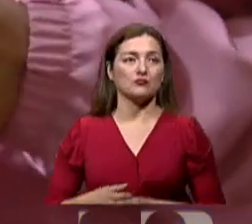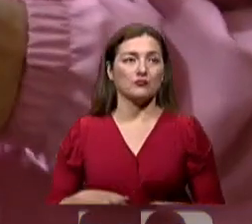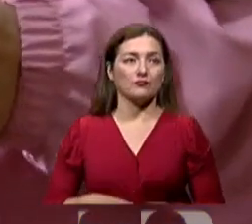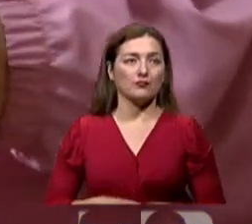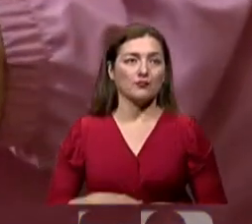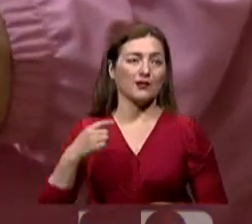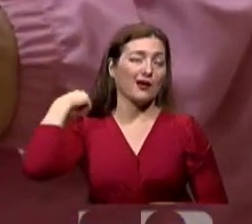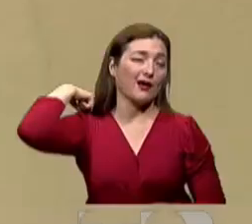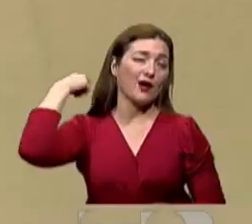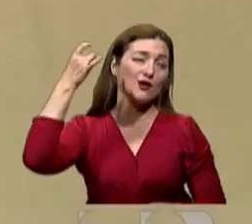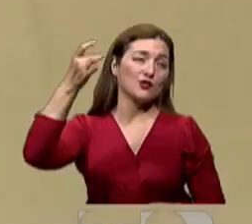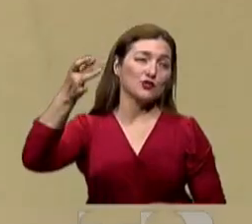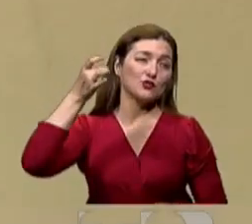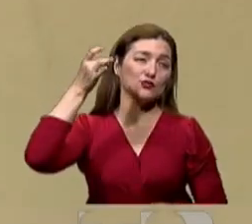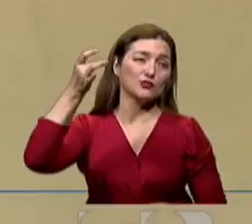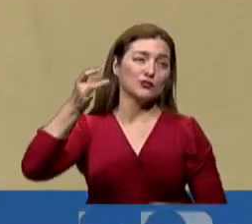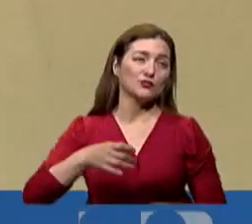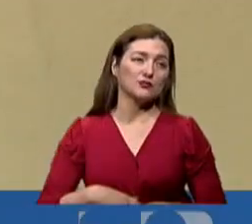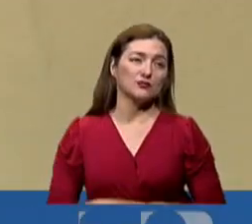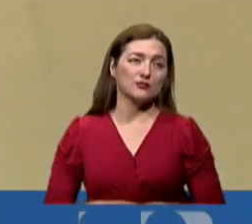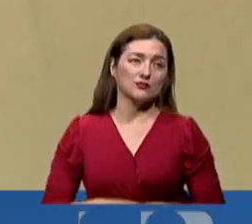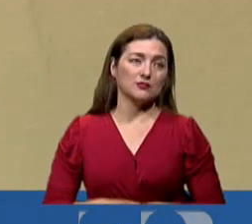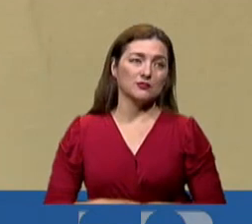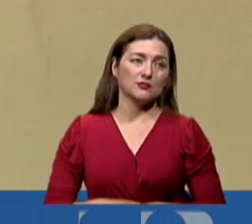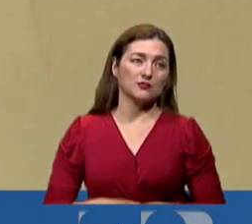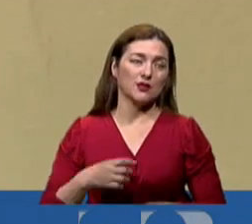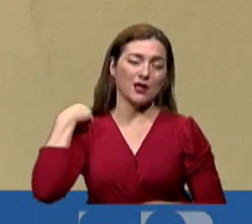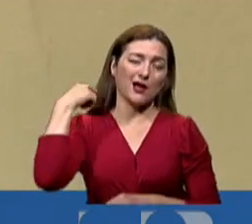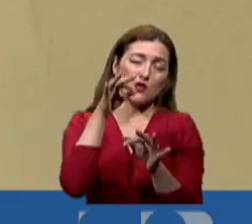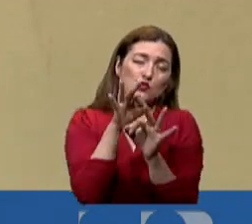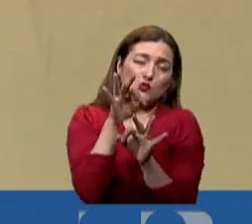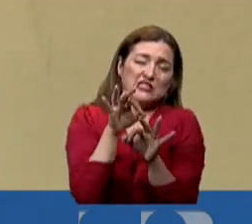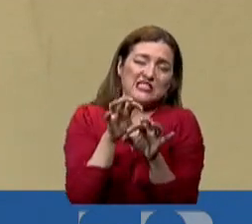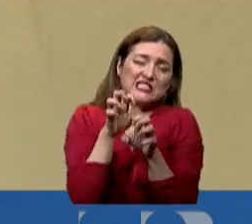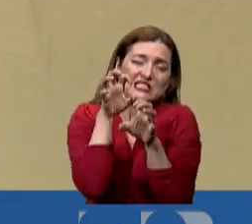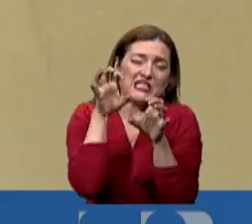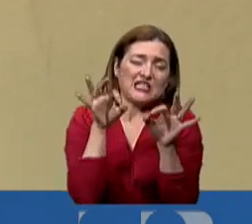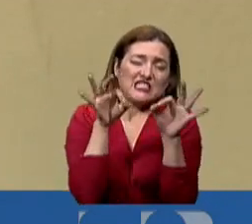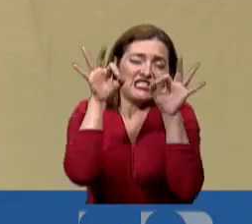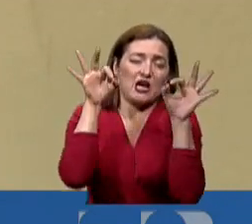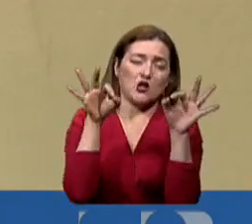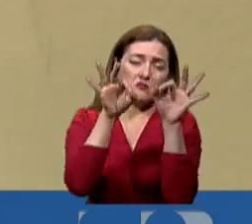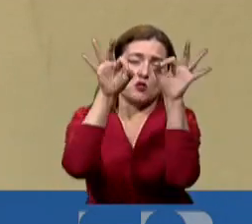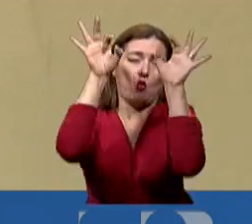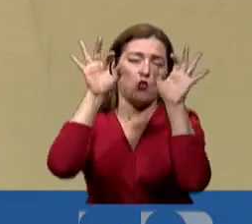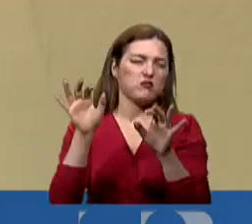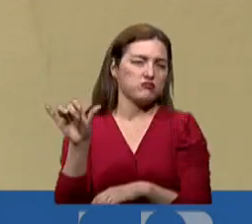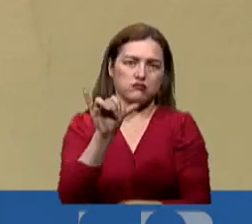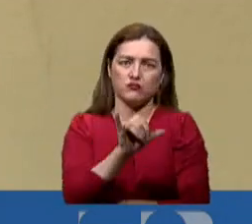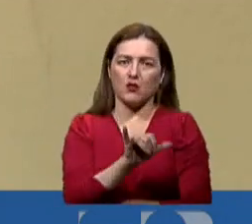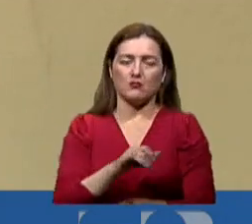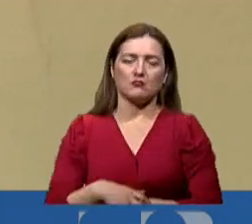tener intensos dolores. Es como que me calambrea la columna y hay veces en las que cuando me cuesta